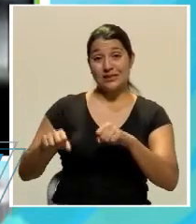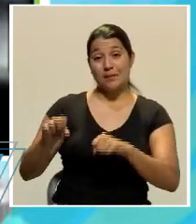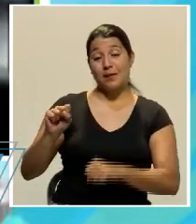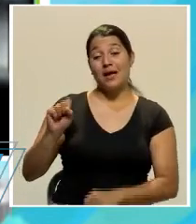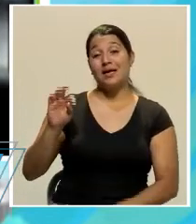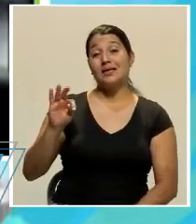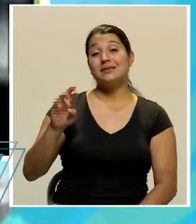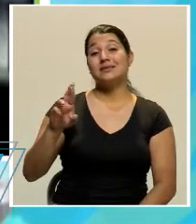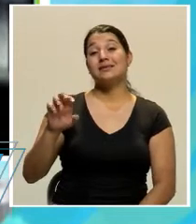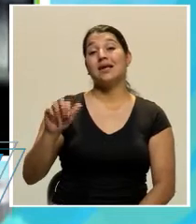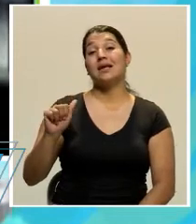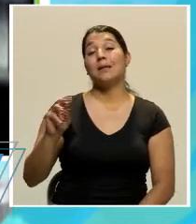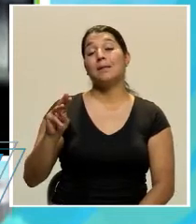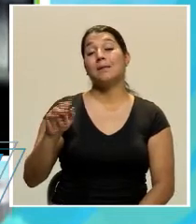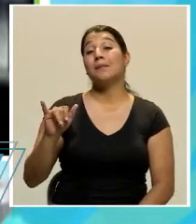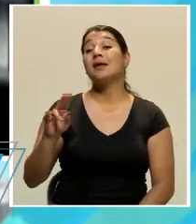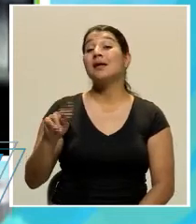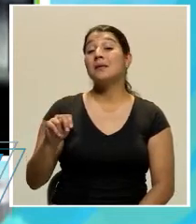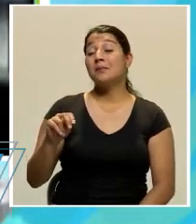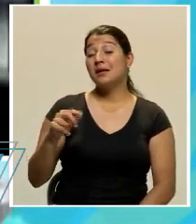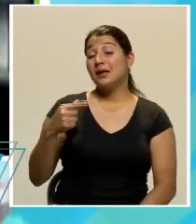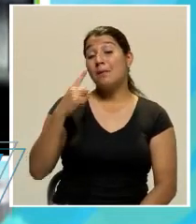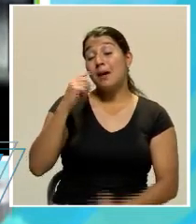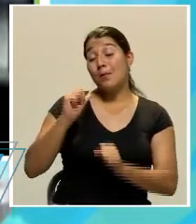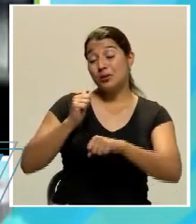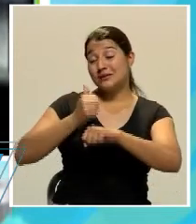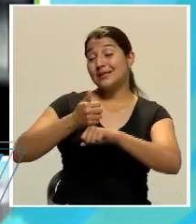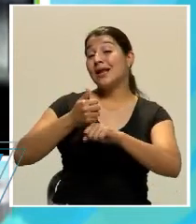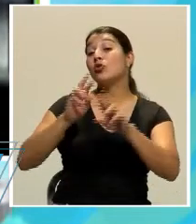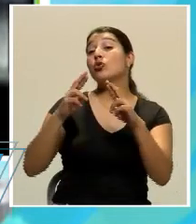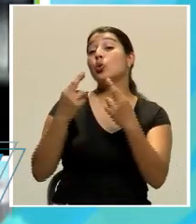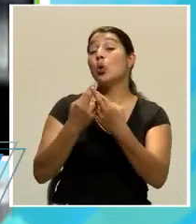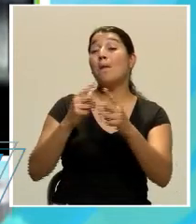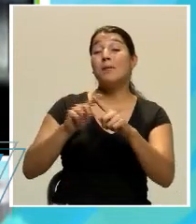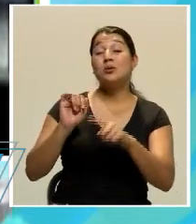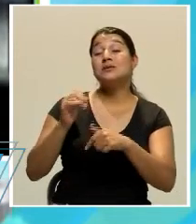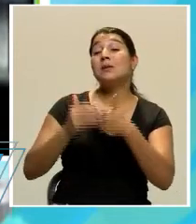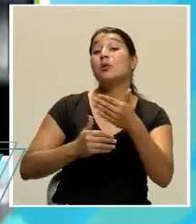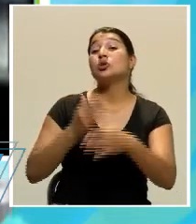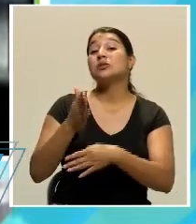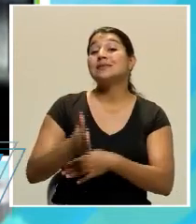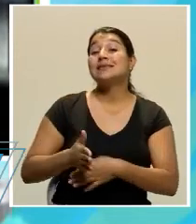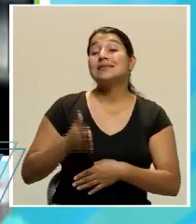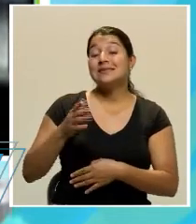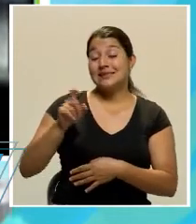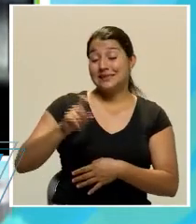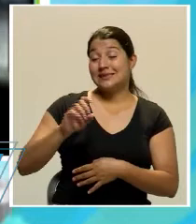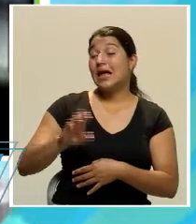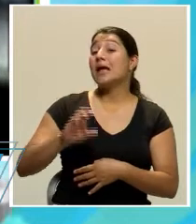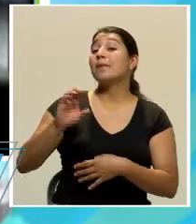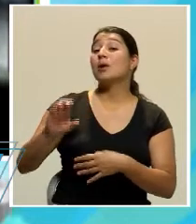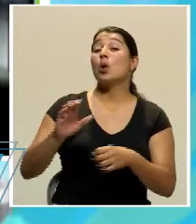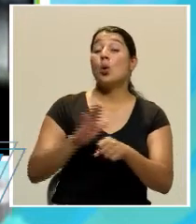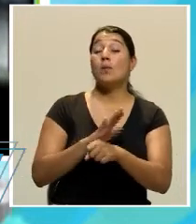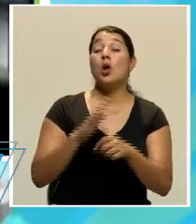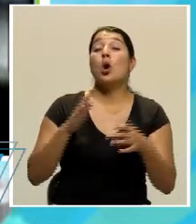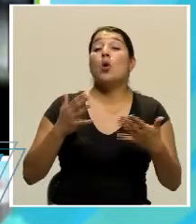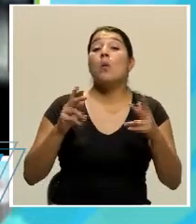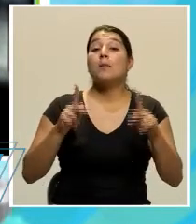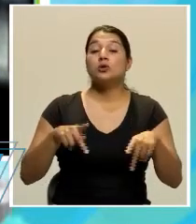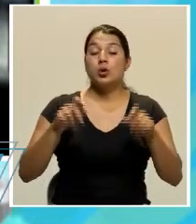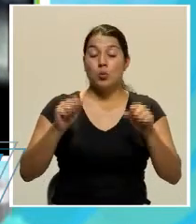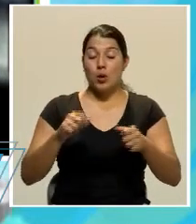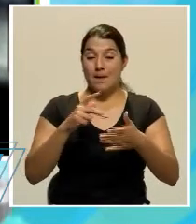para programar, pero ese proceso también es lento, ¿verdad? O sea, requiere de una inversión compleja, cómo la gente hace el pago en